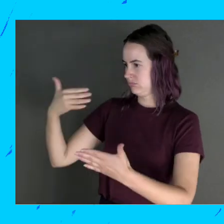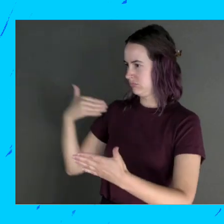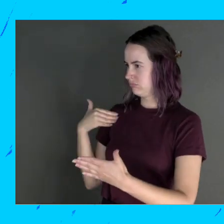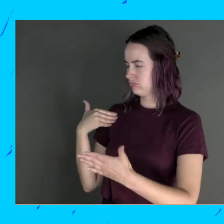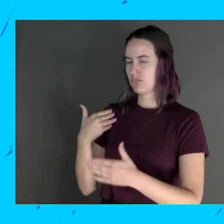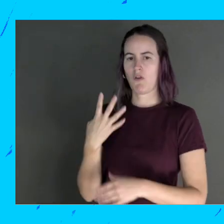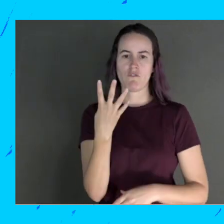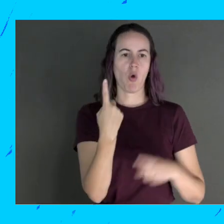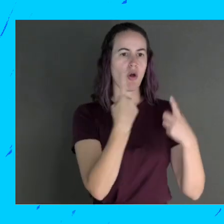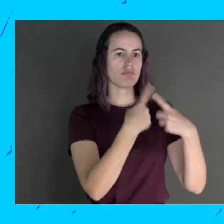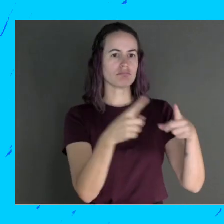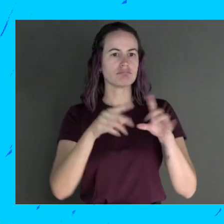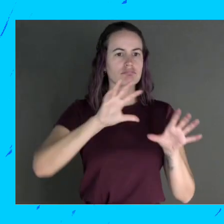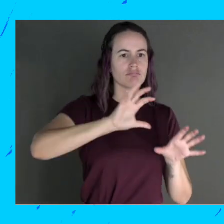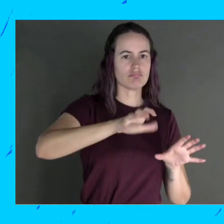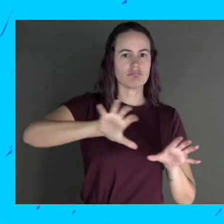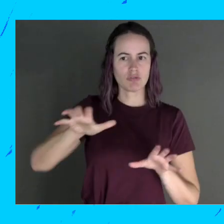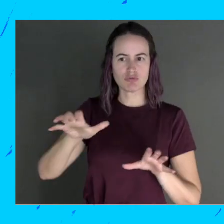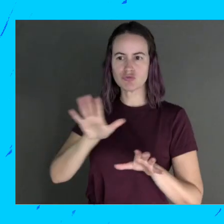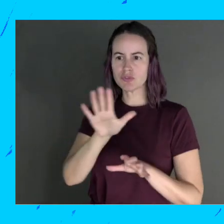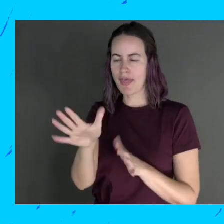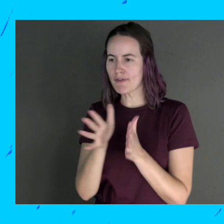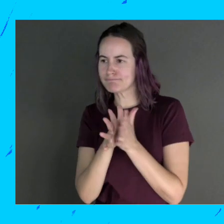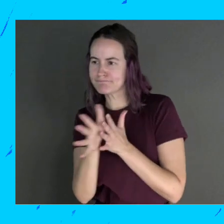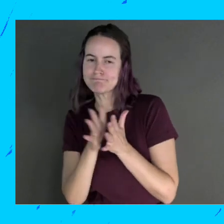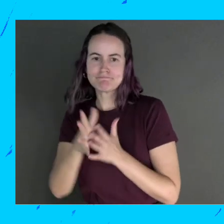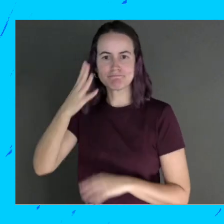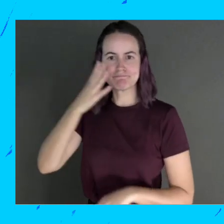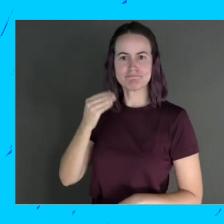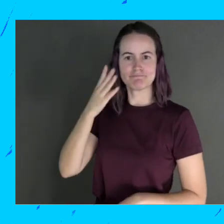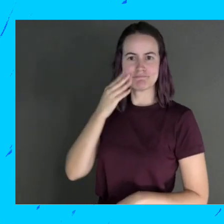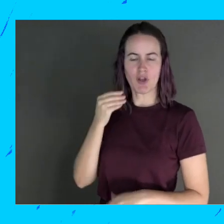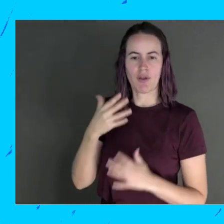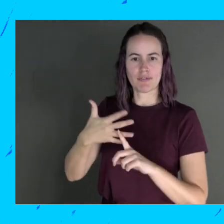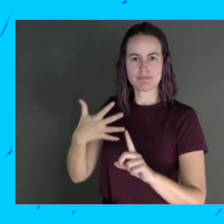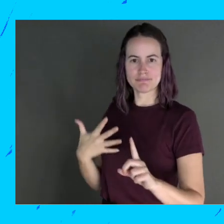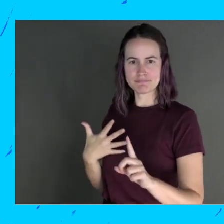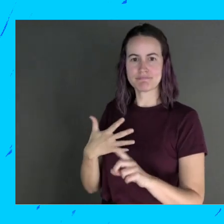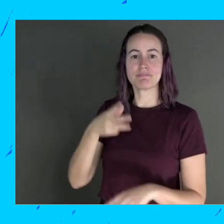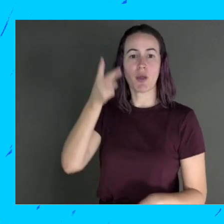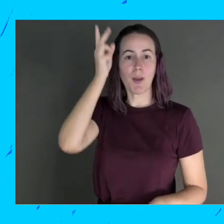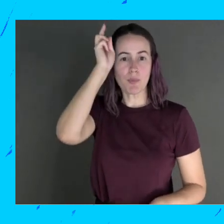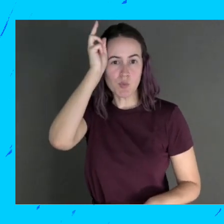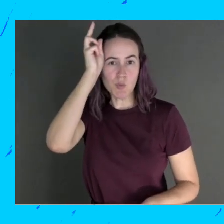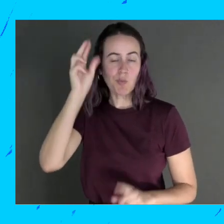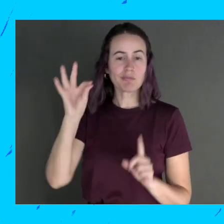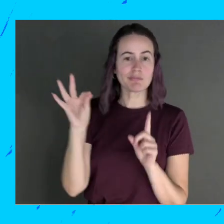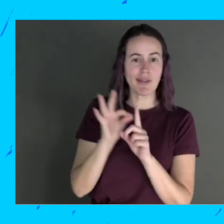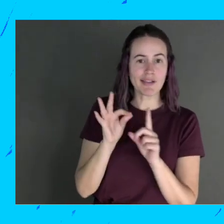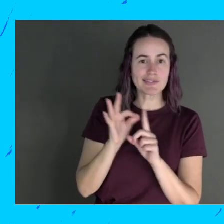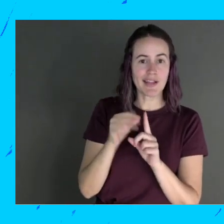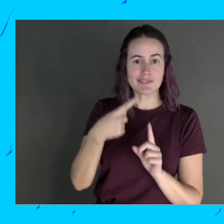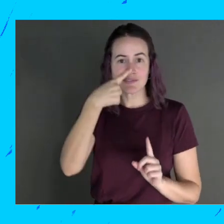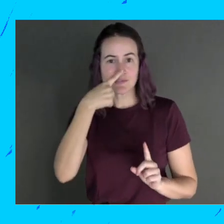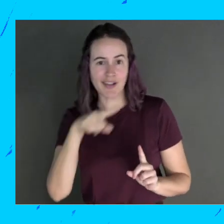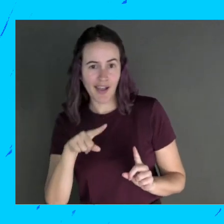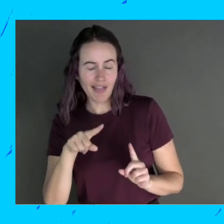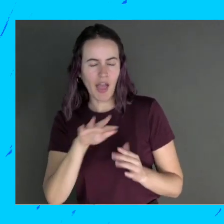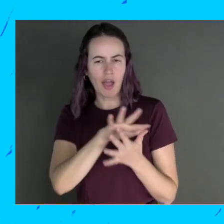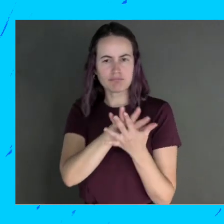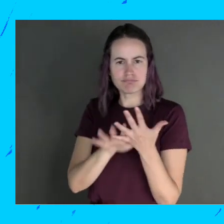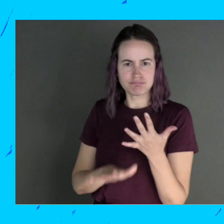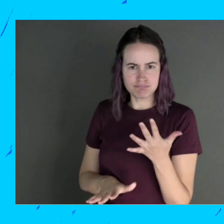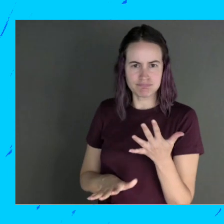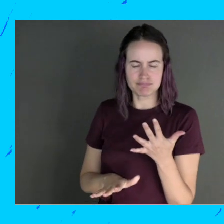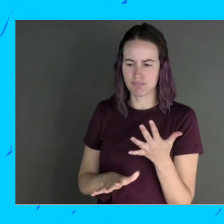Yo me llamo Banati. Ya escuchamos muchos testimonios de diferentes países que han compartido su